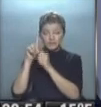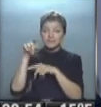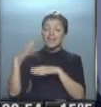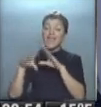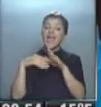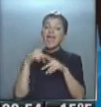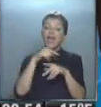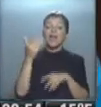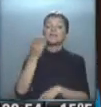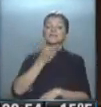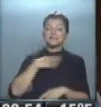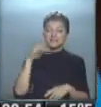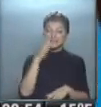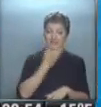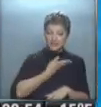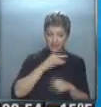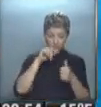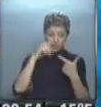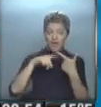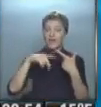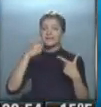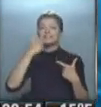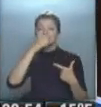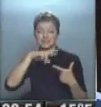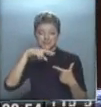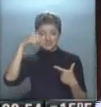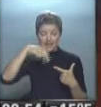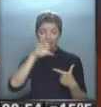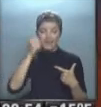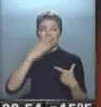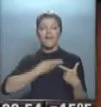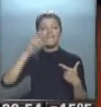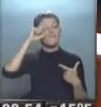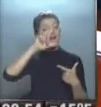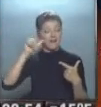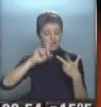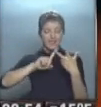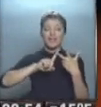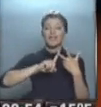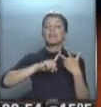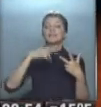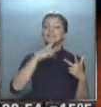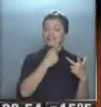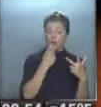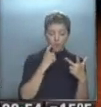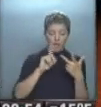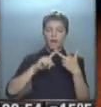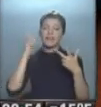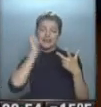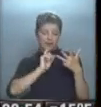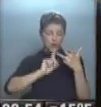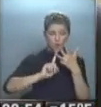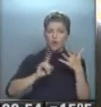San Luis, San Rafael en Mendoza, luego San Juan, La Rioja,